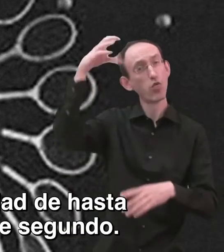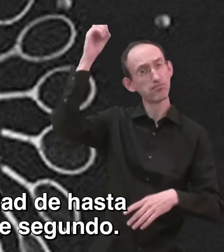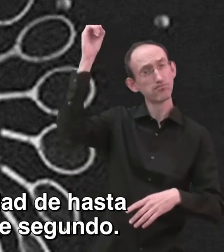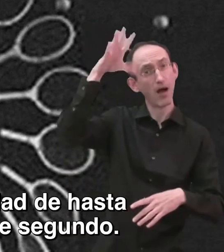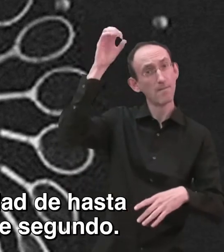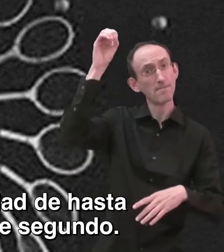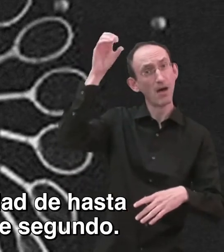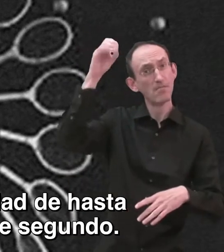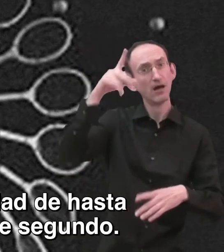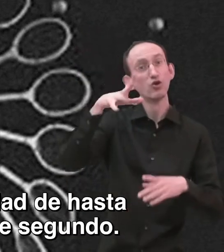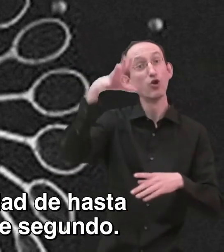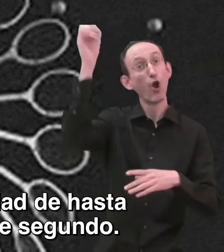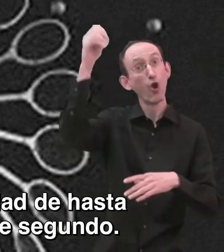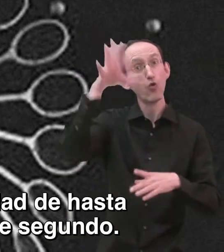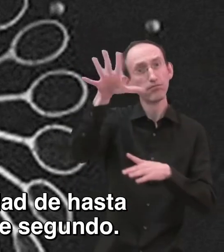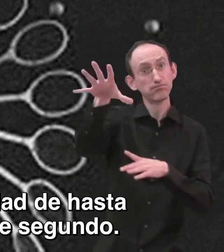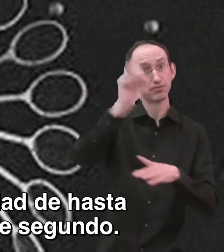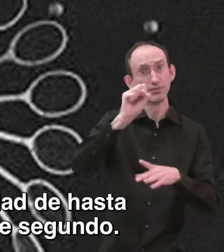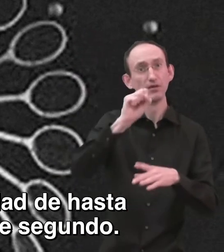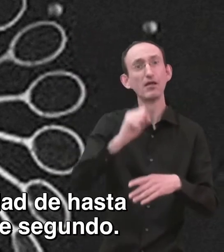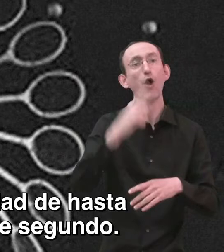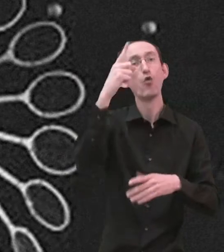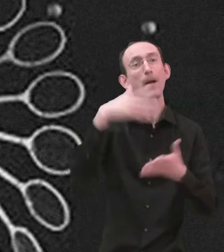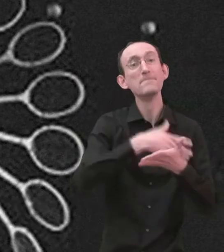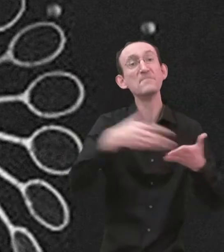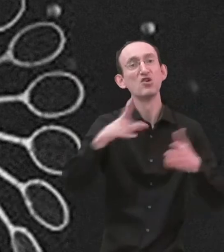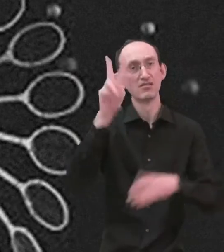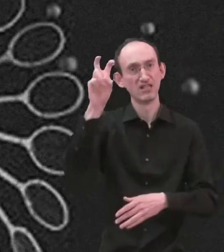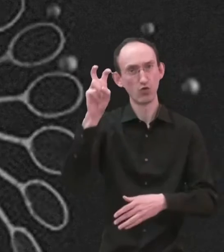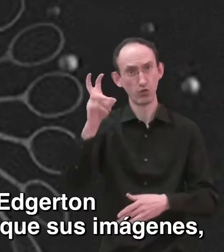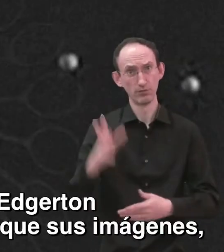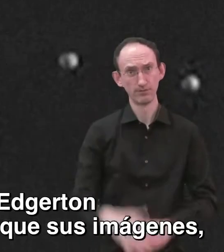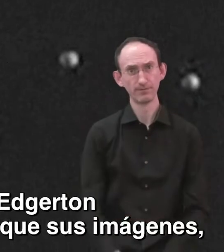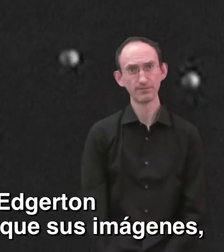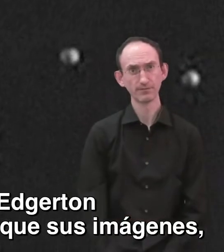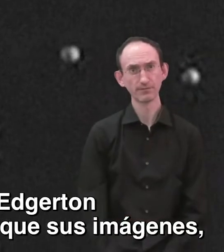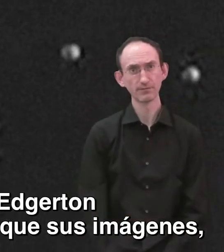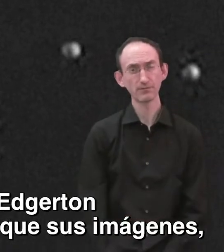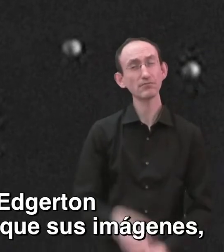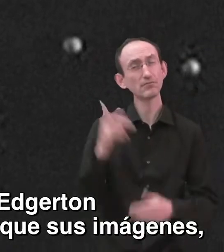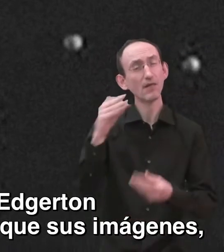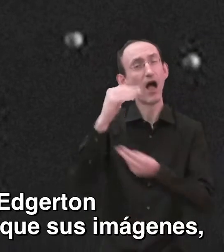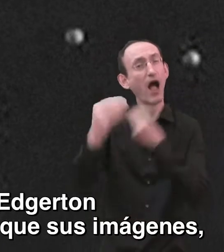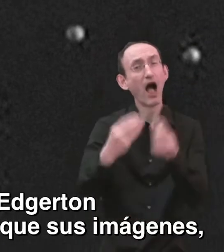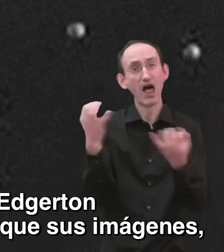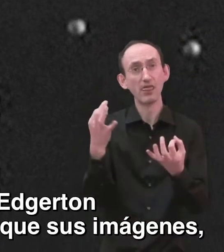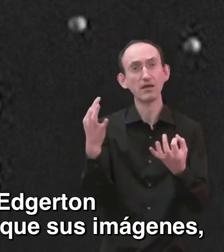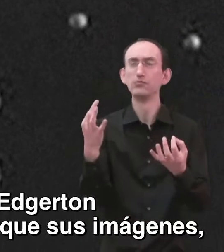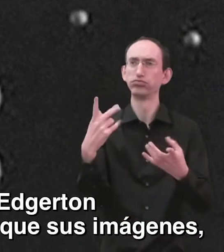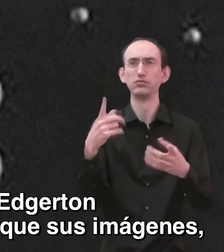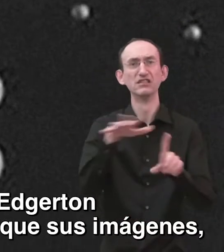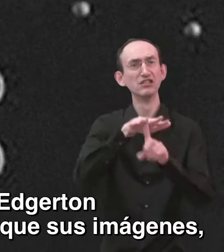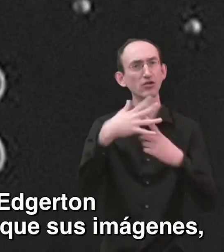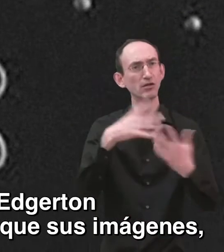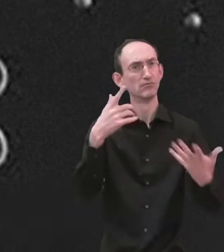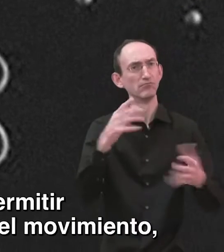la luz a una velocidad de hasta una millonésima de segundo. Lo que hace de Edgerton un caso extraordinario es